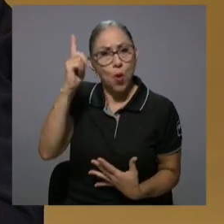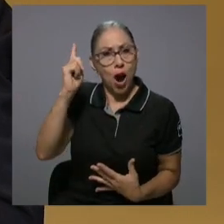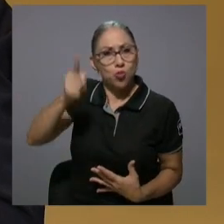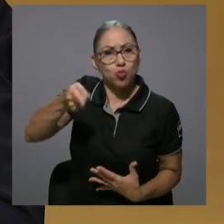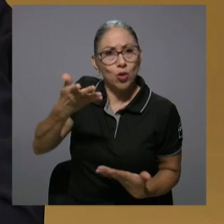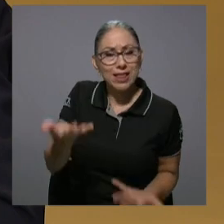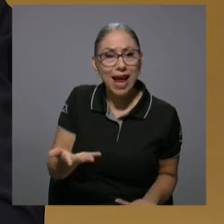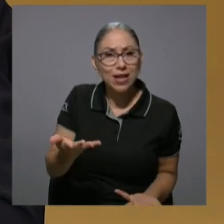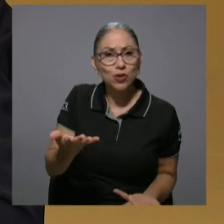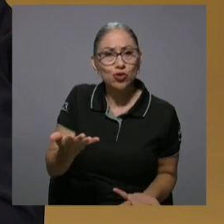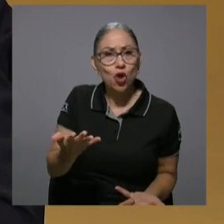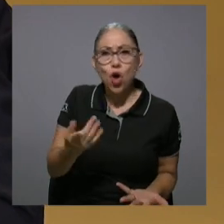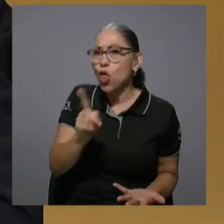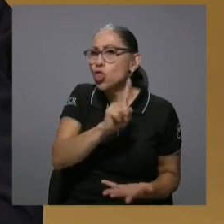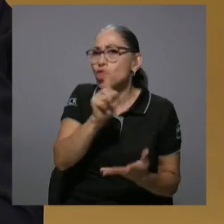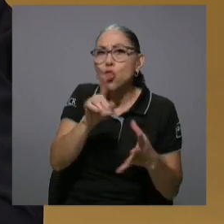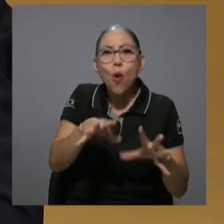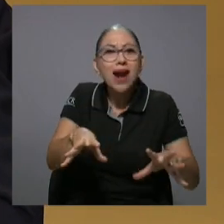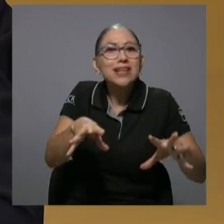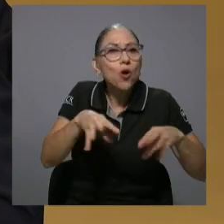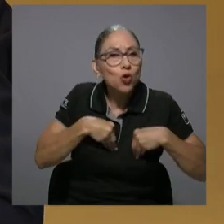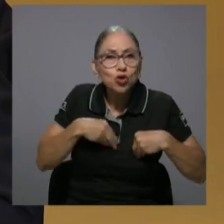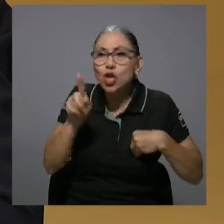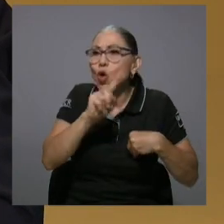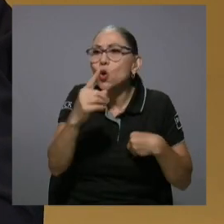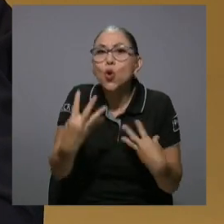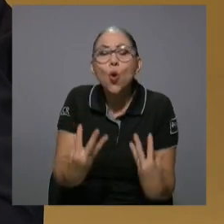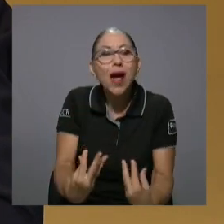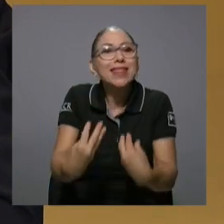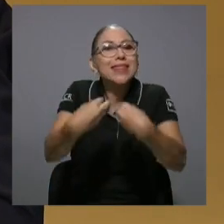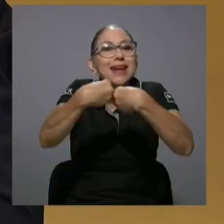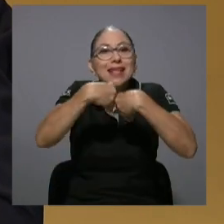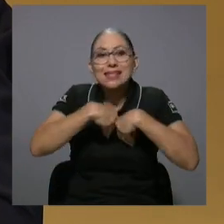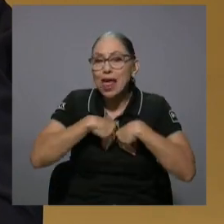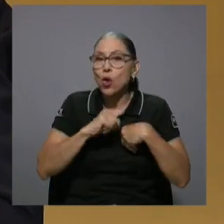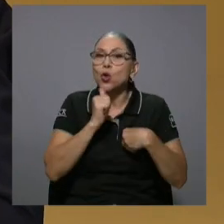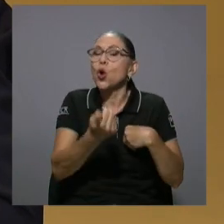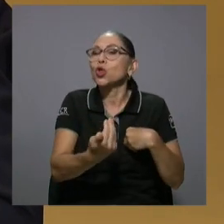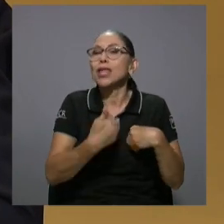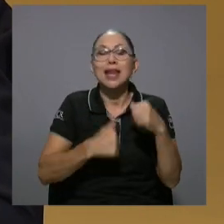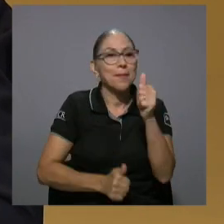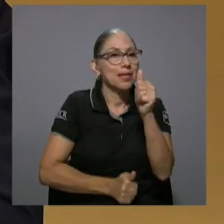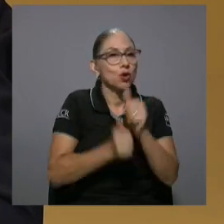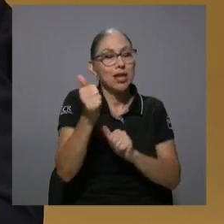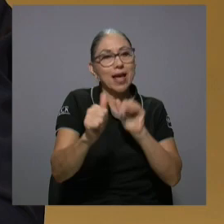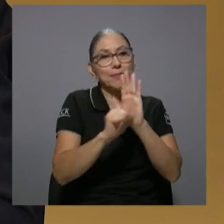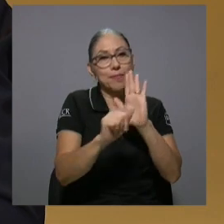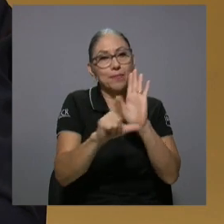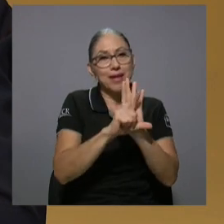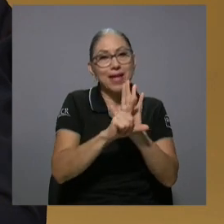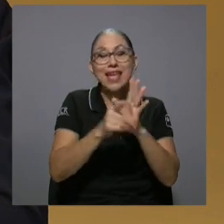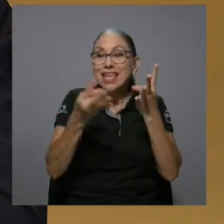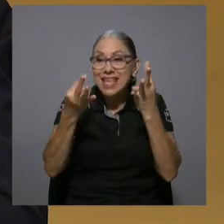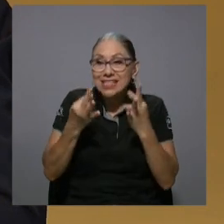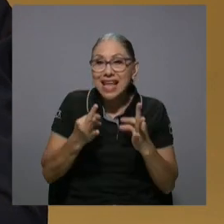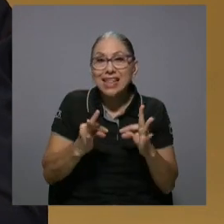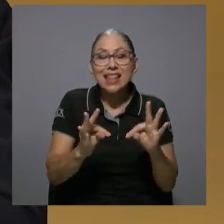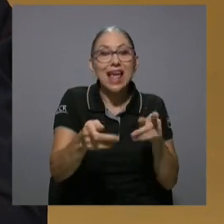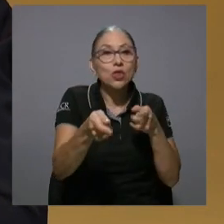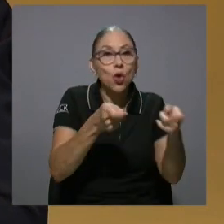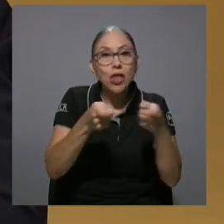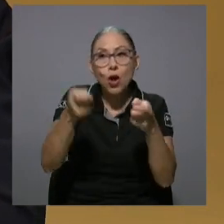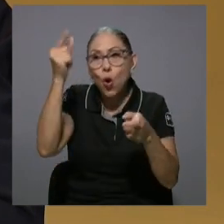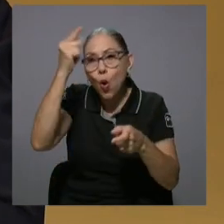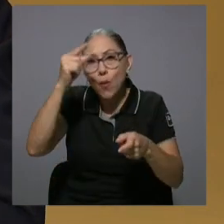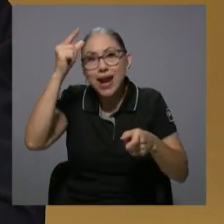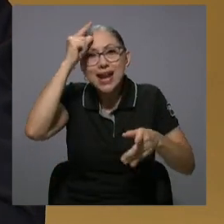menos no ha internalizado, que no tiene mayoría en el Congreso y está tratando de gobernar a golpe de tambor. Si bien